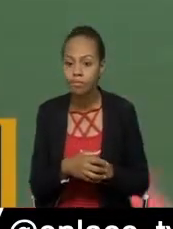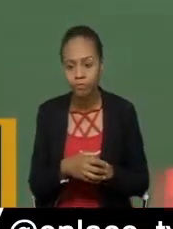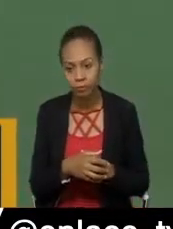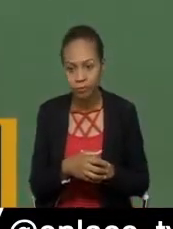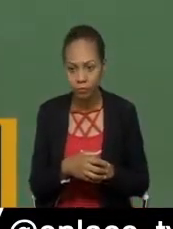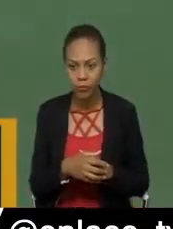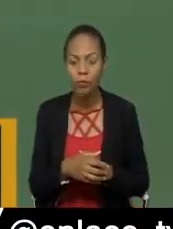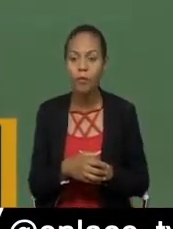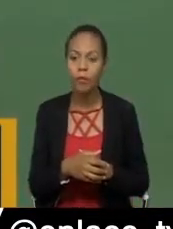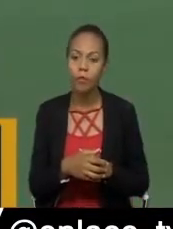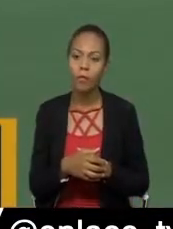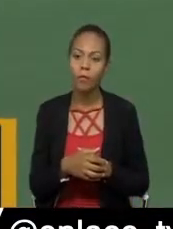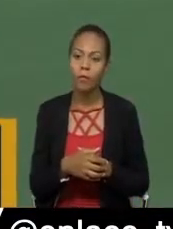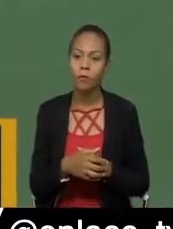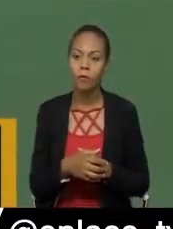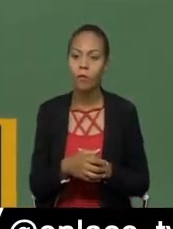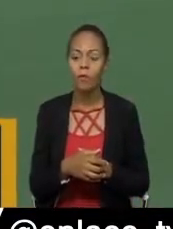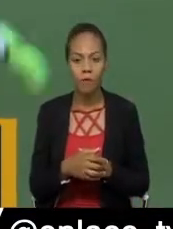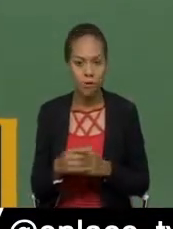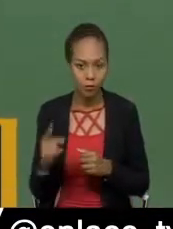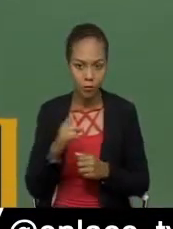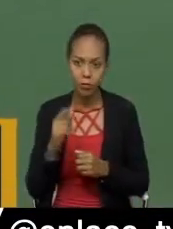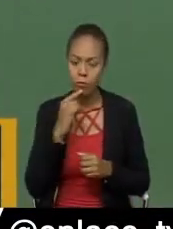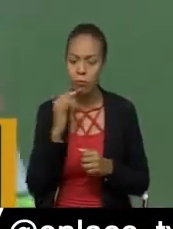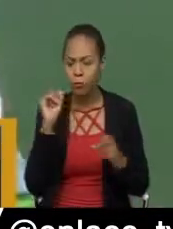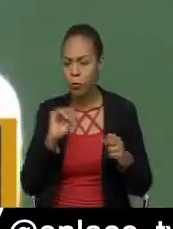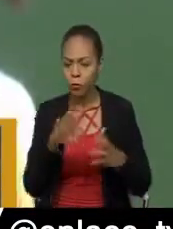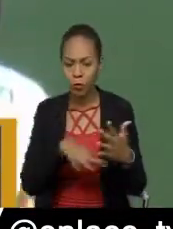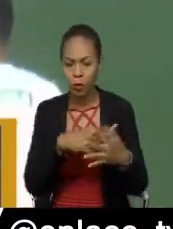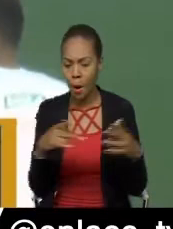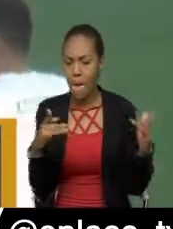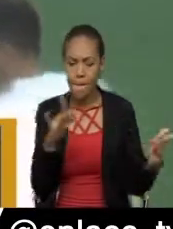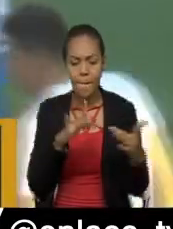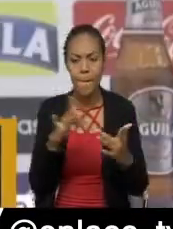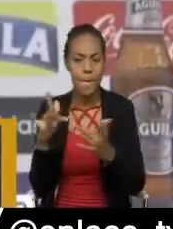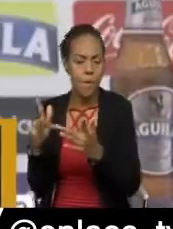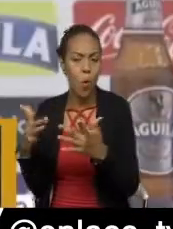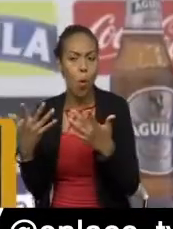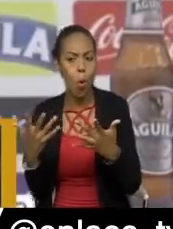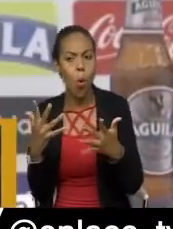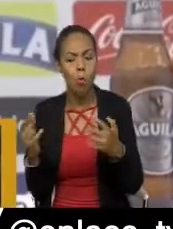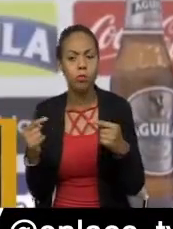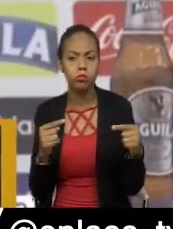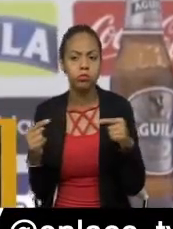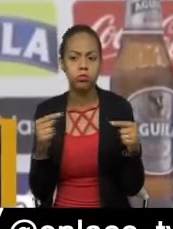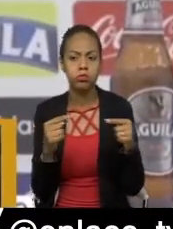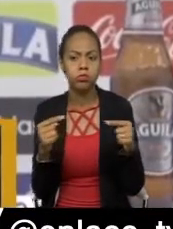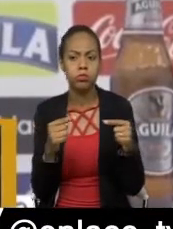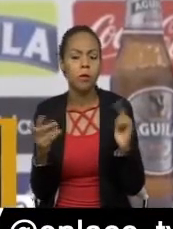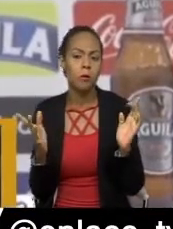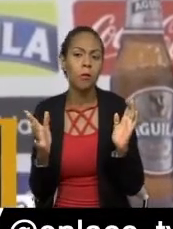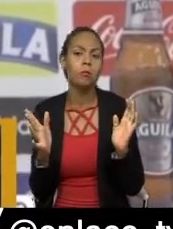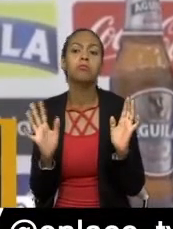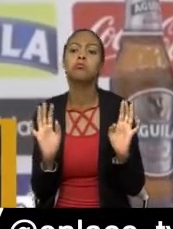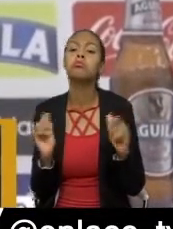Se decidió de que se jueguen al mismo horario. La parte competitiva está resguardada